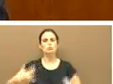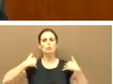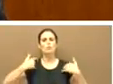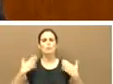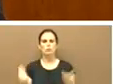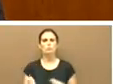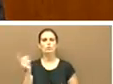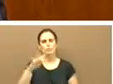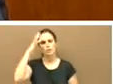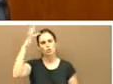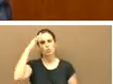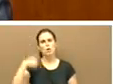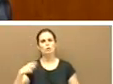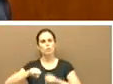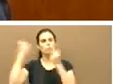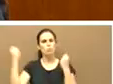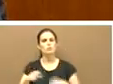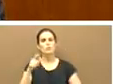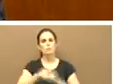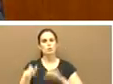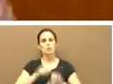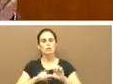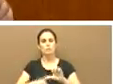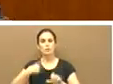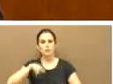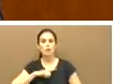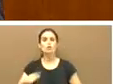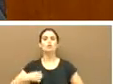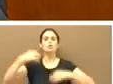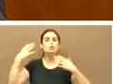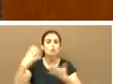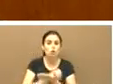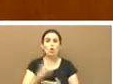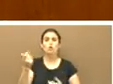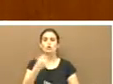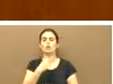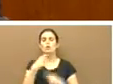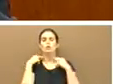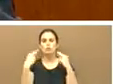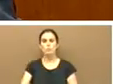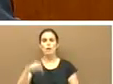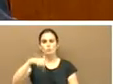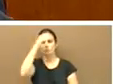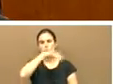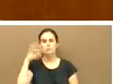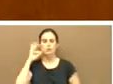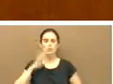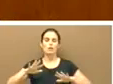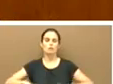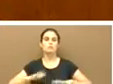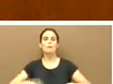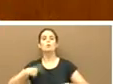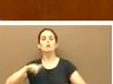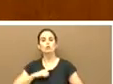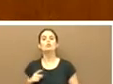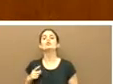y sueños rotos de los extremeños a los que nos debemos todos los diputados que estamos en este hemiciclo. Señorías,